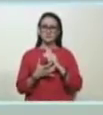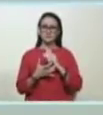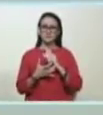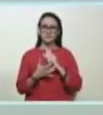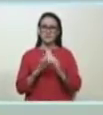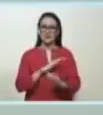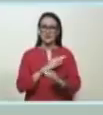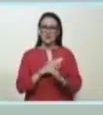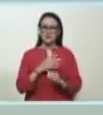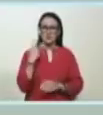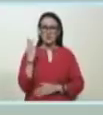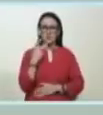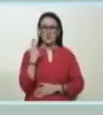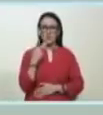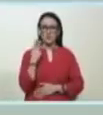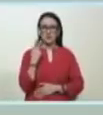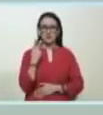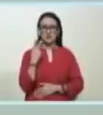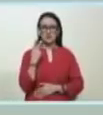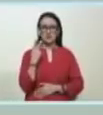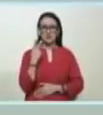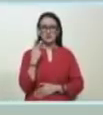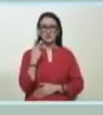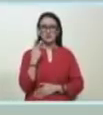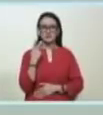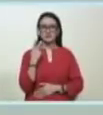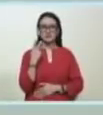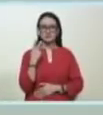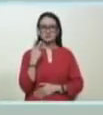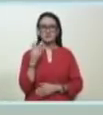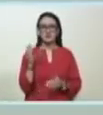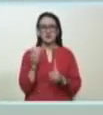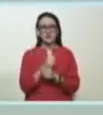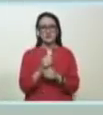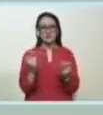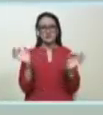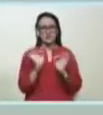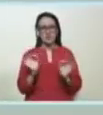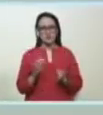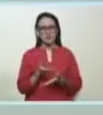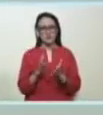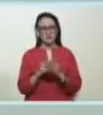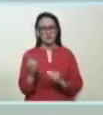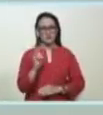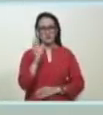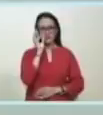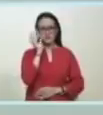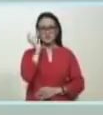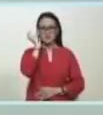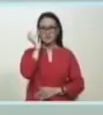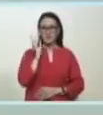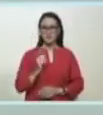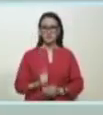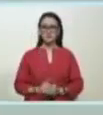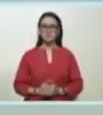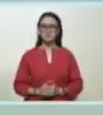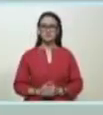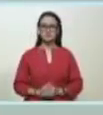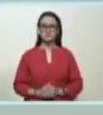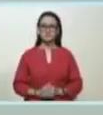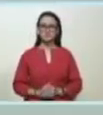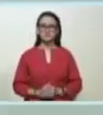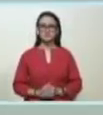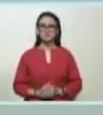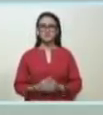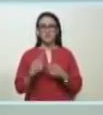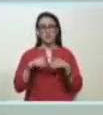fuerzas políticas del país encontraran una ruta para las venezolanas y los venezolanos, alternativa a